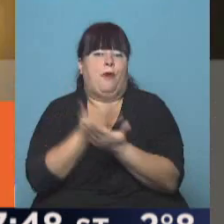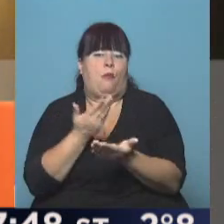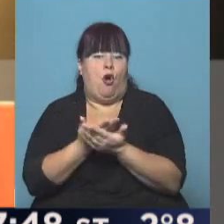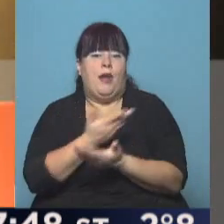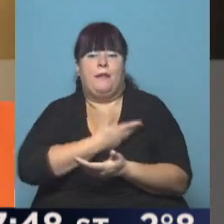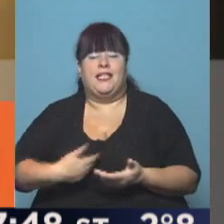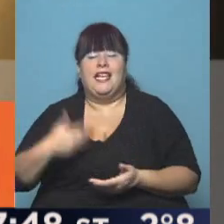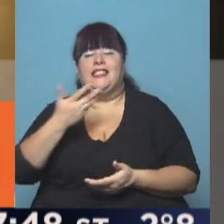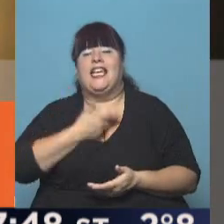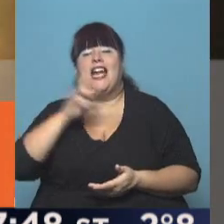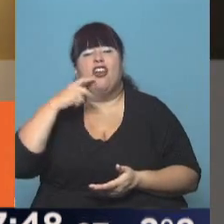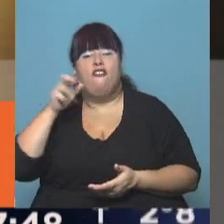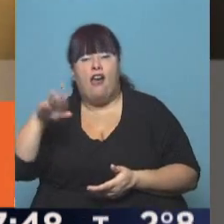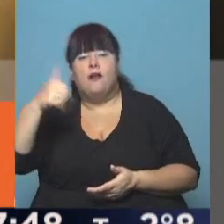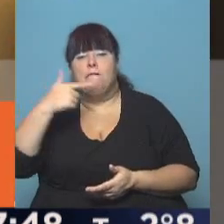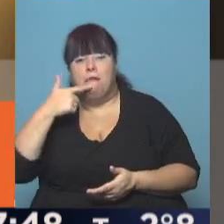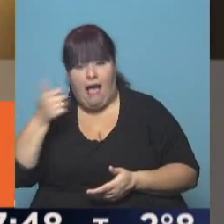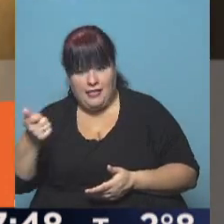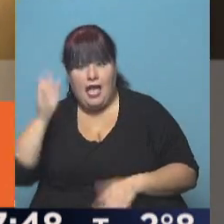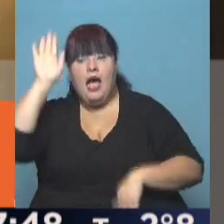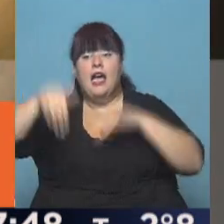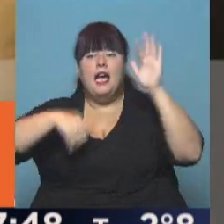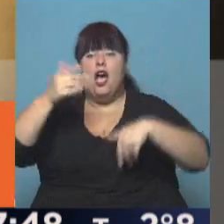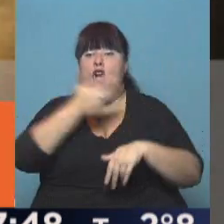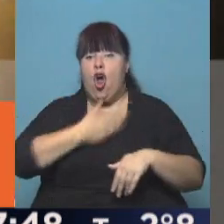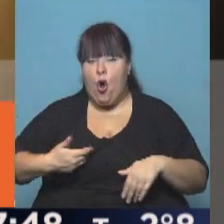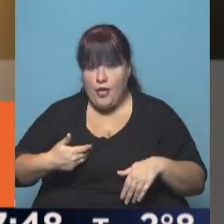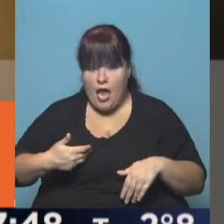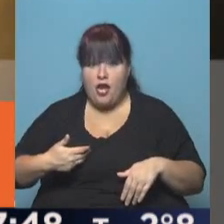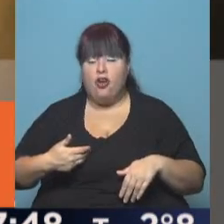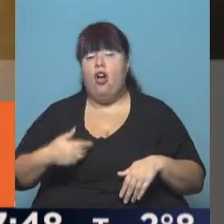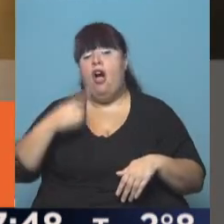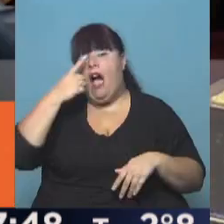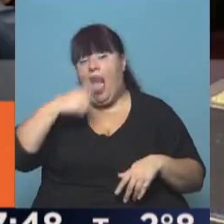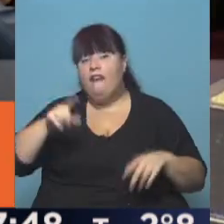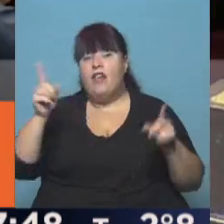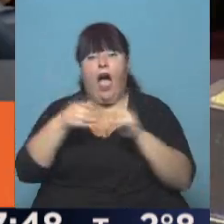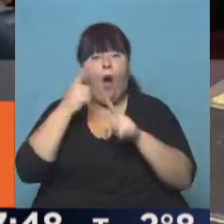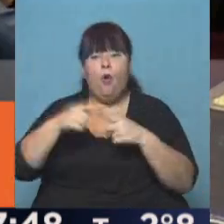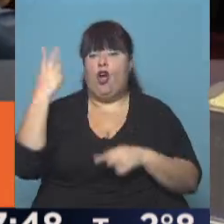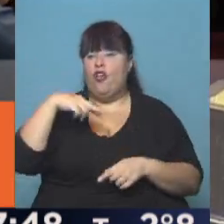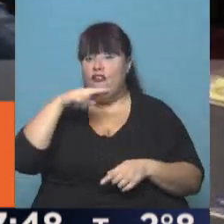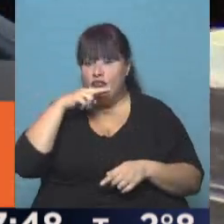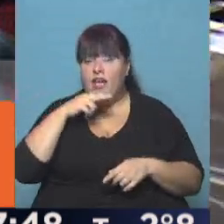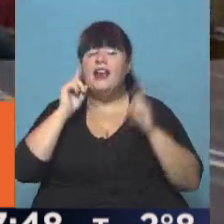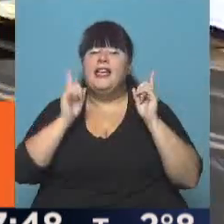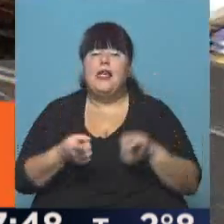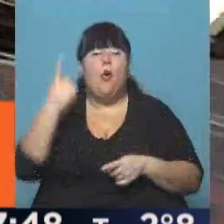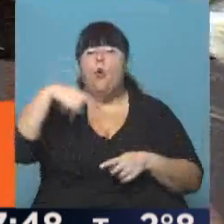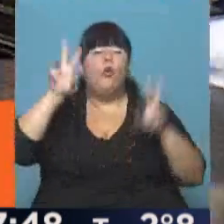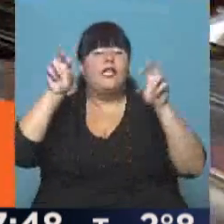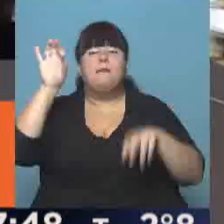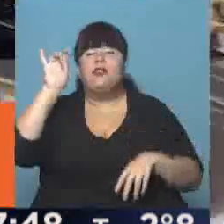el titular del Frente Renovador, Sergio Massa. La convocatoria del oficialismo terminó de definirse el pasado viernes e incluye como único